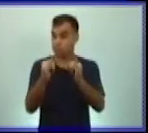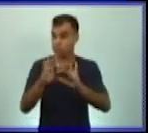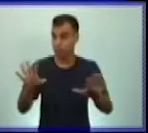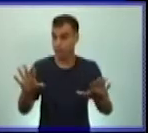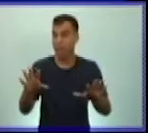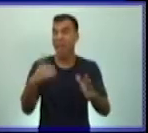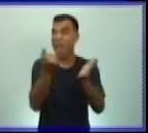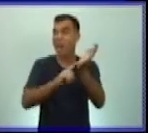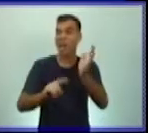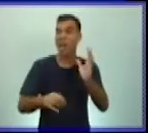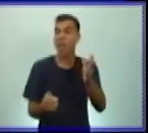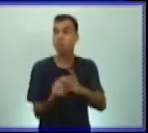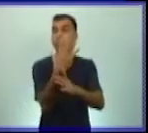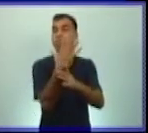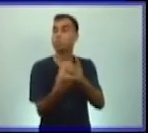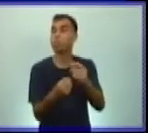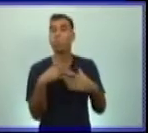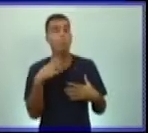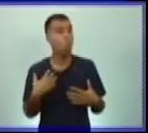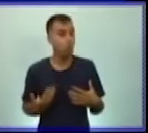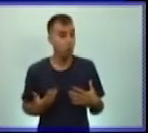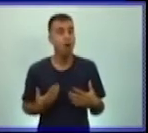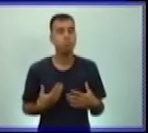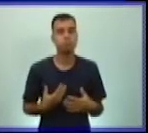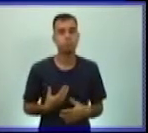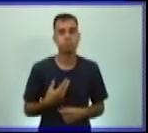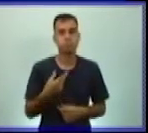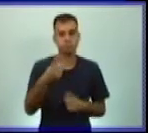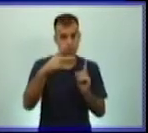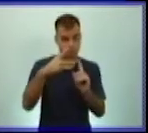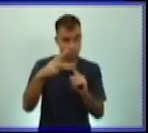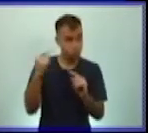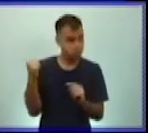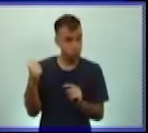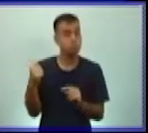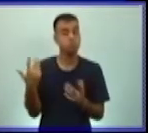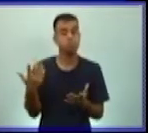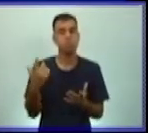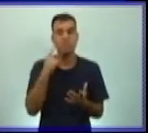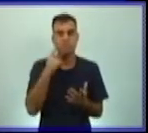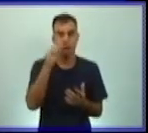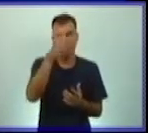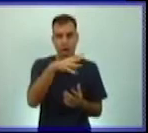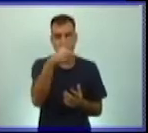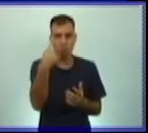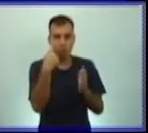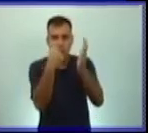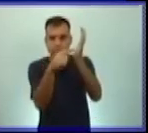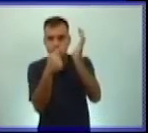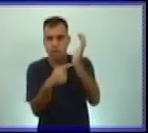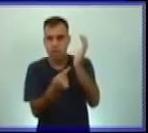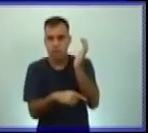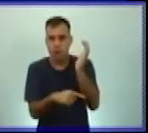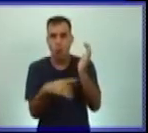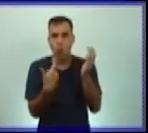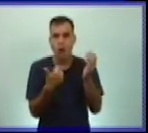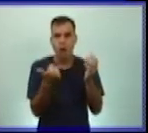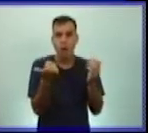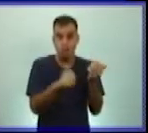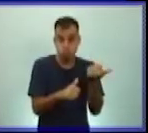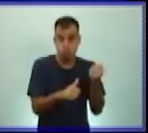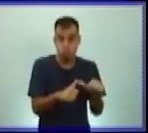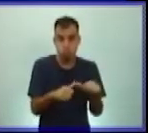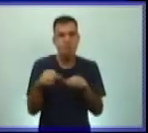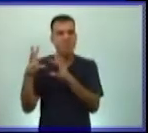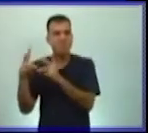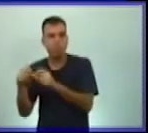la energía. 1.2, van a señalar en cada esquema las sustancias reaccionantes y las sustancias